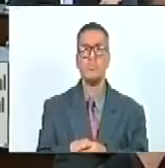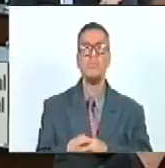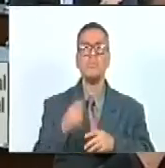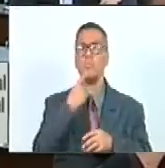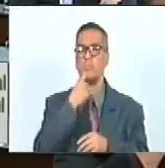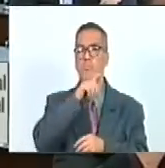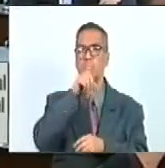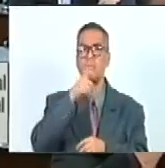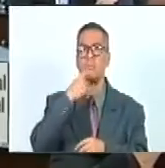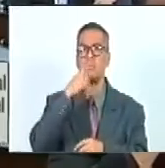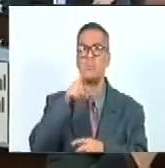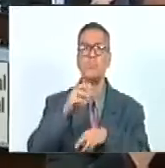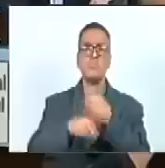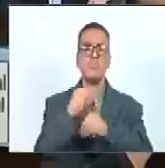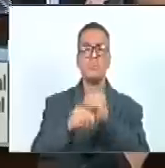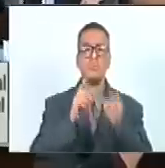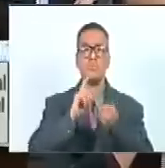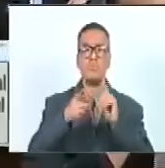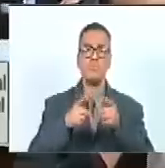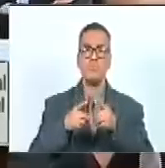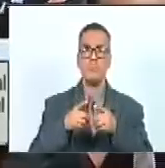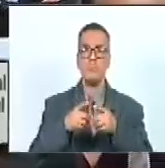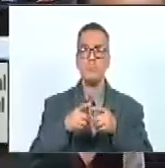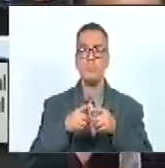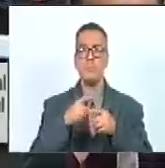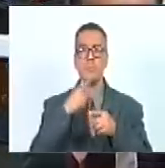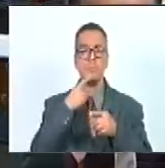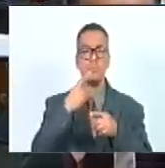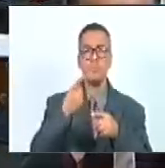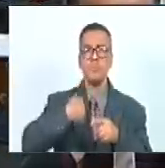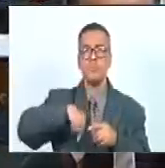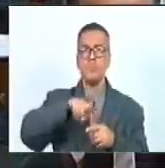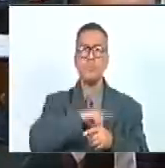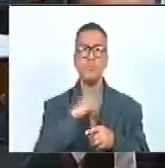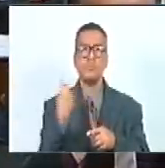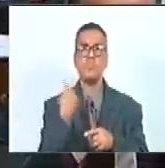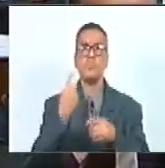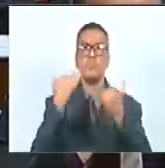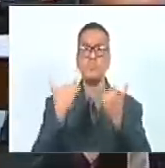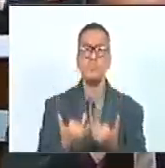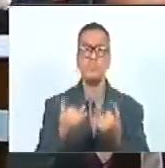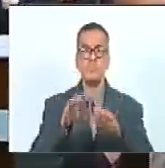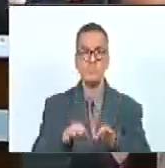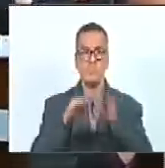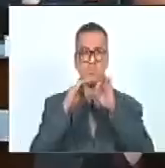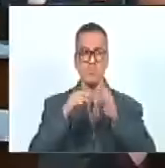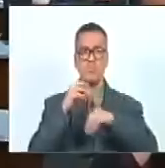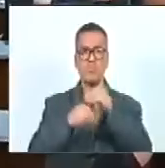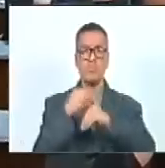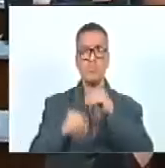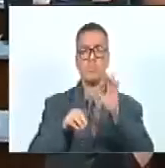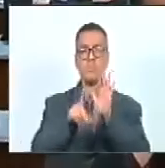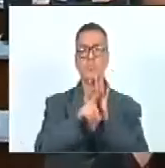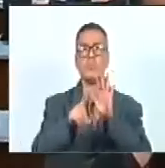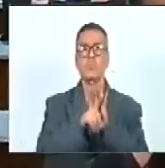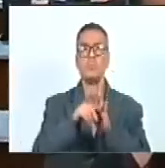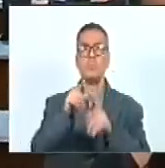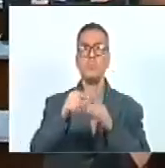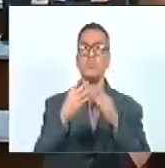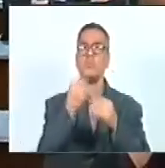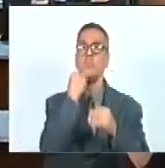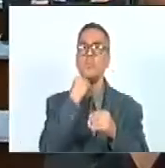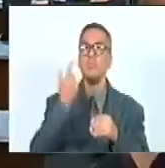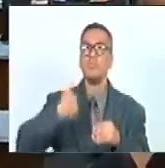consulta haremos algunas observaciones, no solamente nuestra, sino que ya por el interés que ha generado la ley, se han acercado